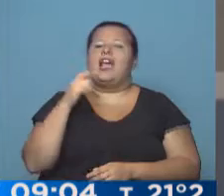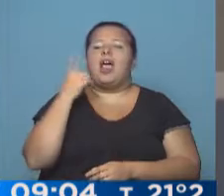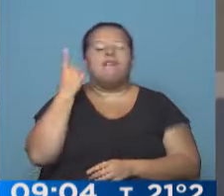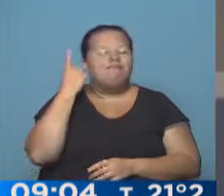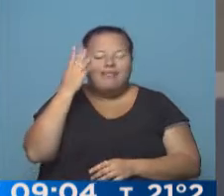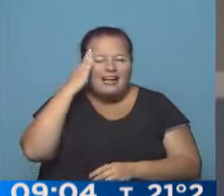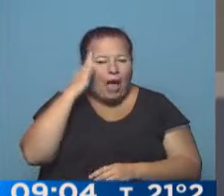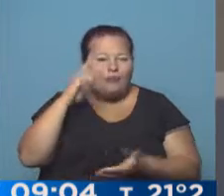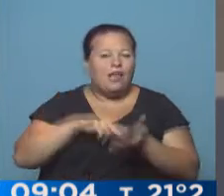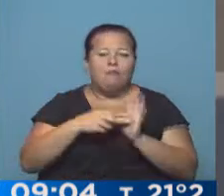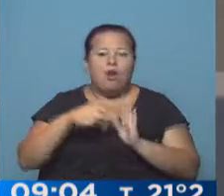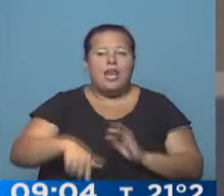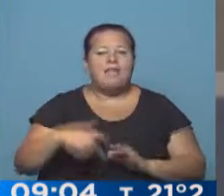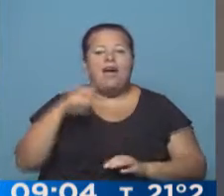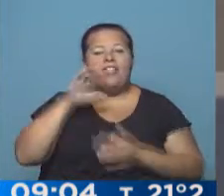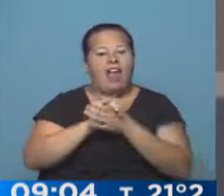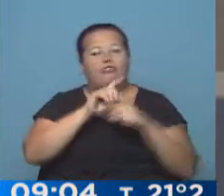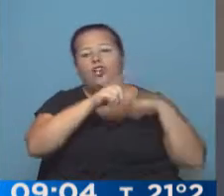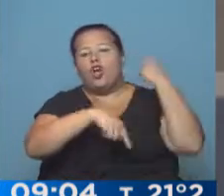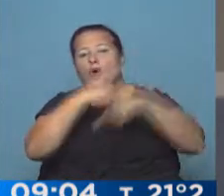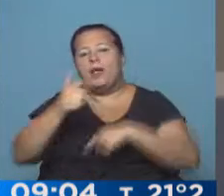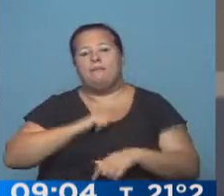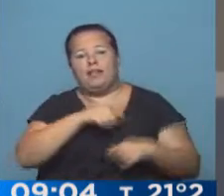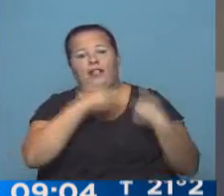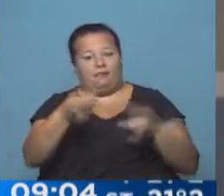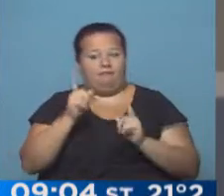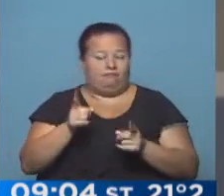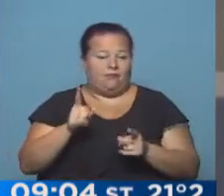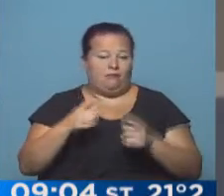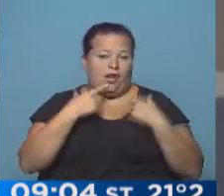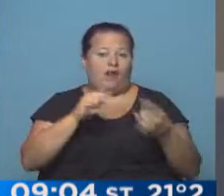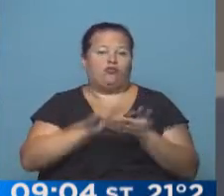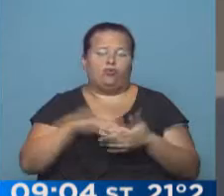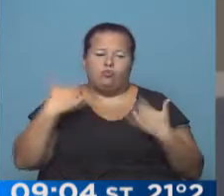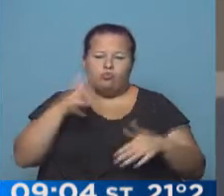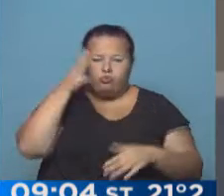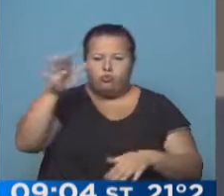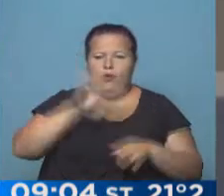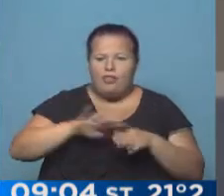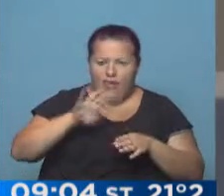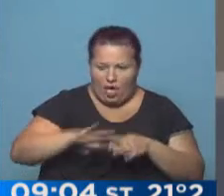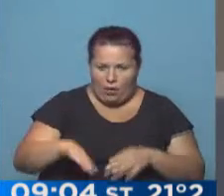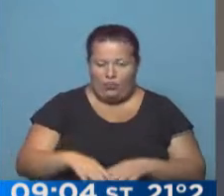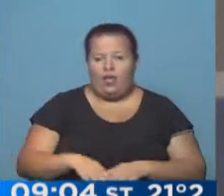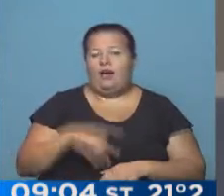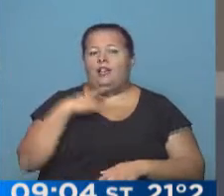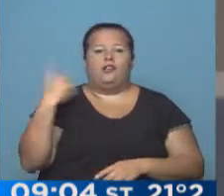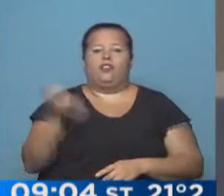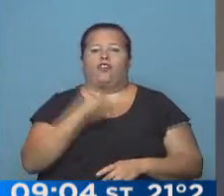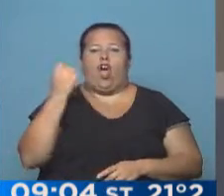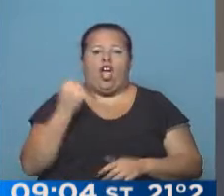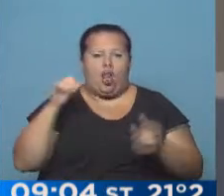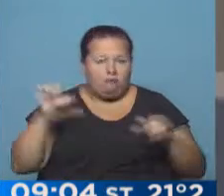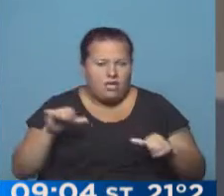los principales problemas que había heredado alfonsín del de la dictadura militar era justamente el altísimo nivel de endeudamiento que condicionaba toda la economía